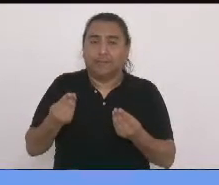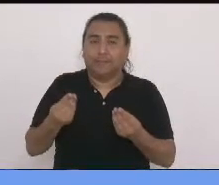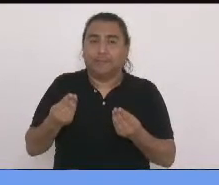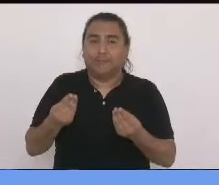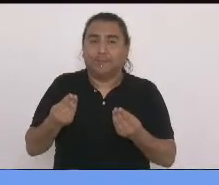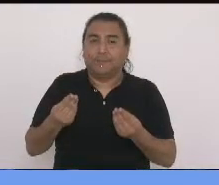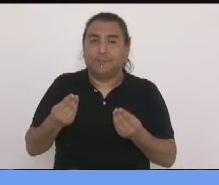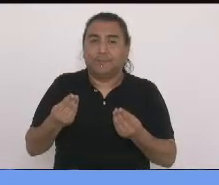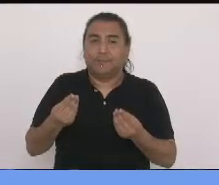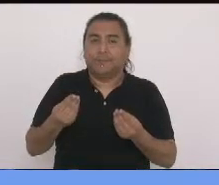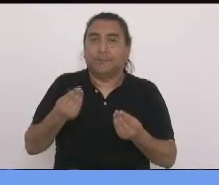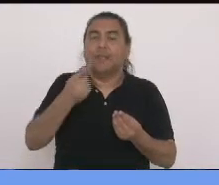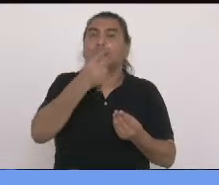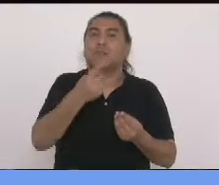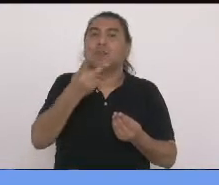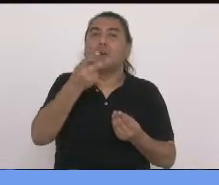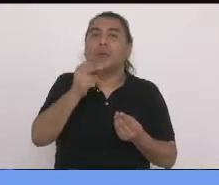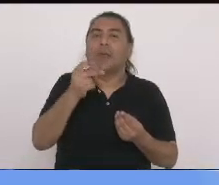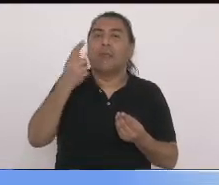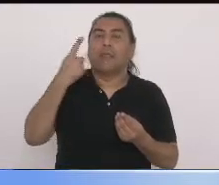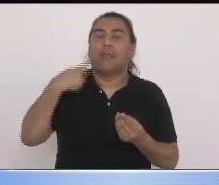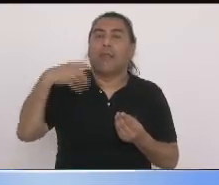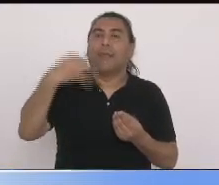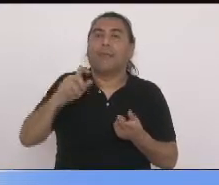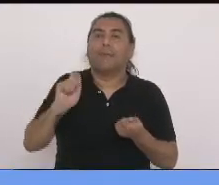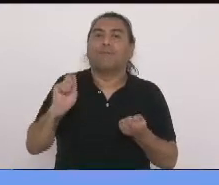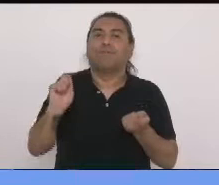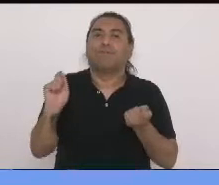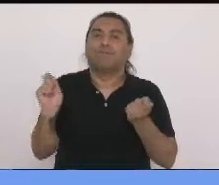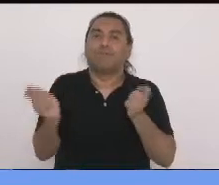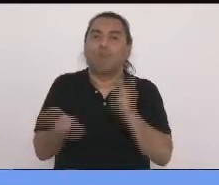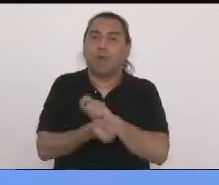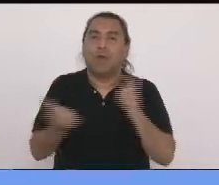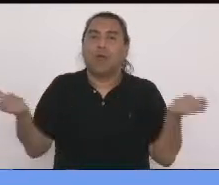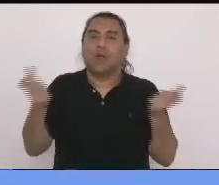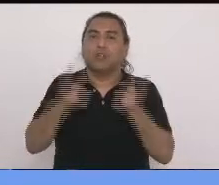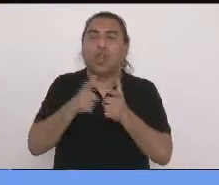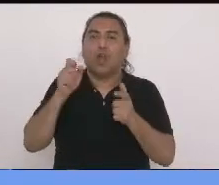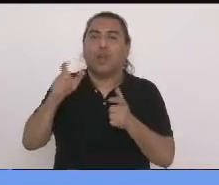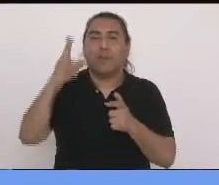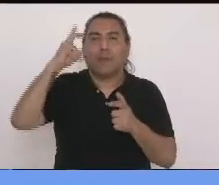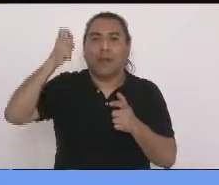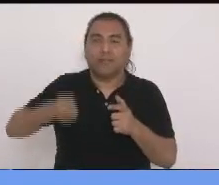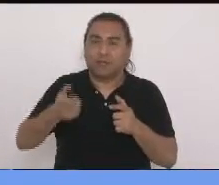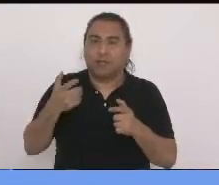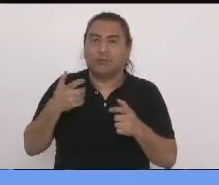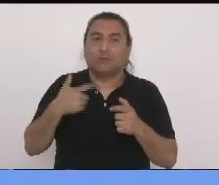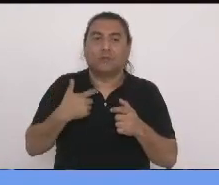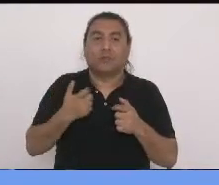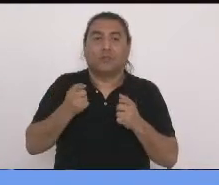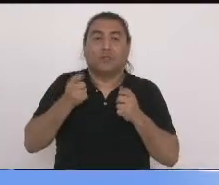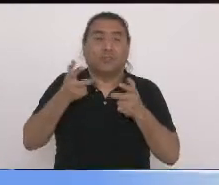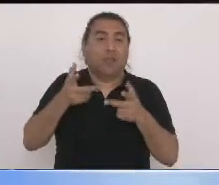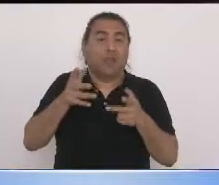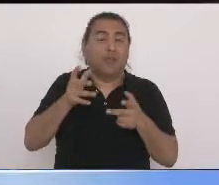en 120 días tienen que modificar el consejo de la magistratura y estoy diciendo que lo hace en diciembre